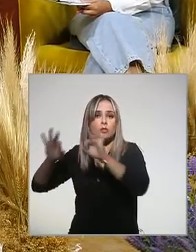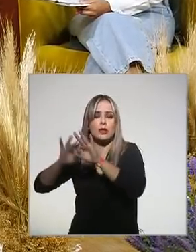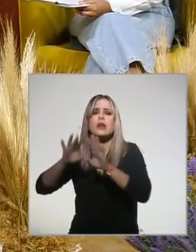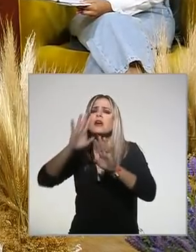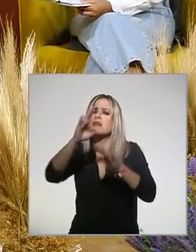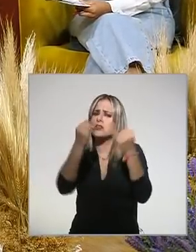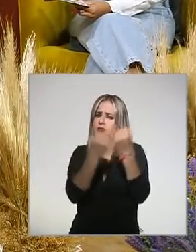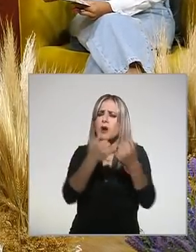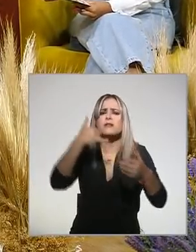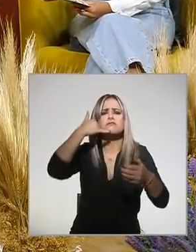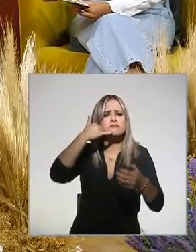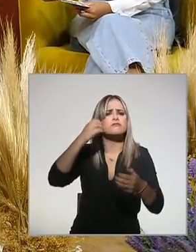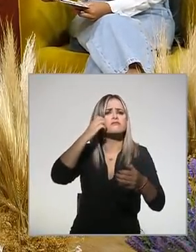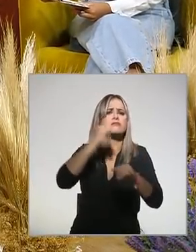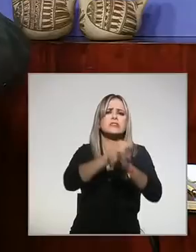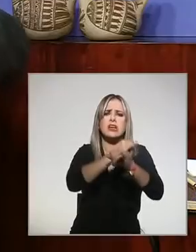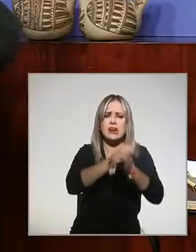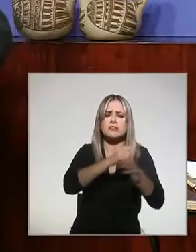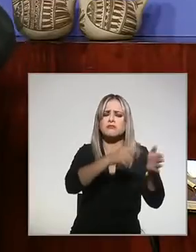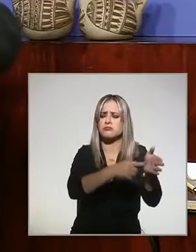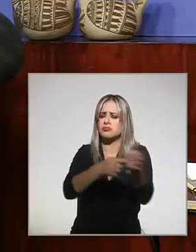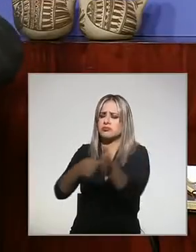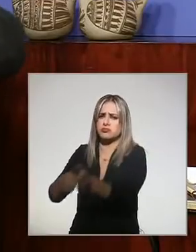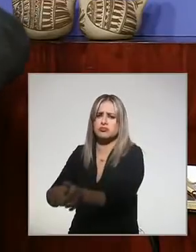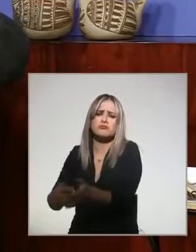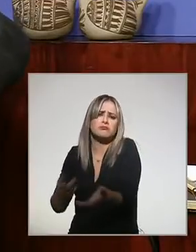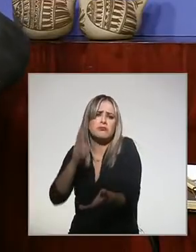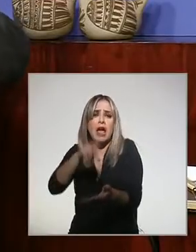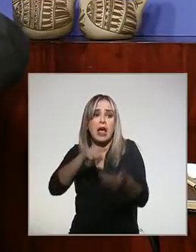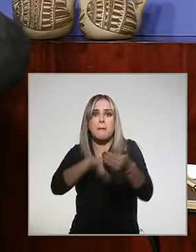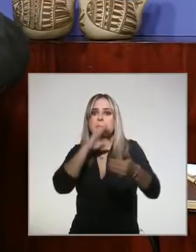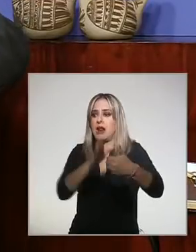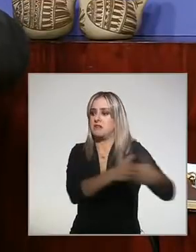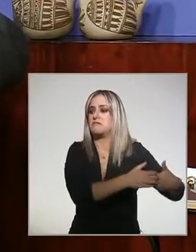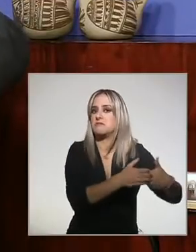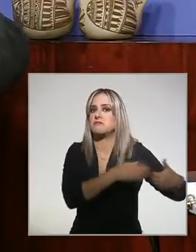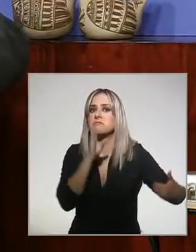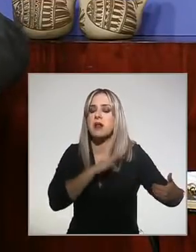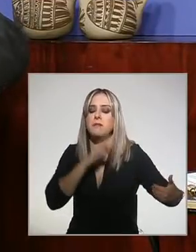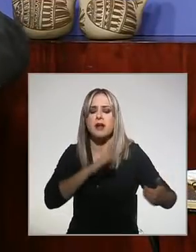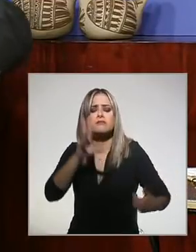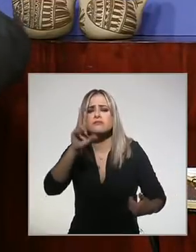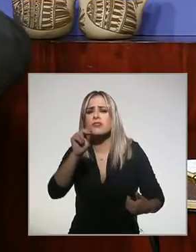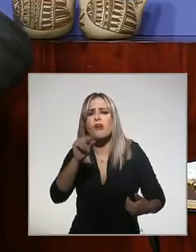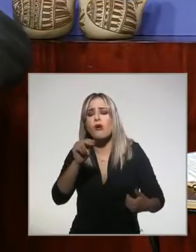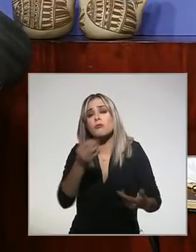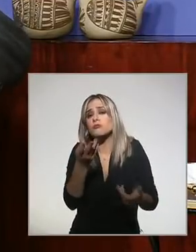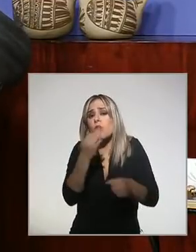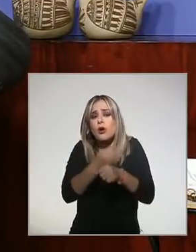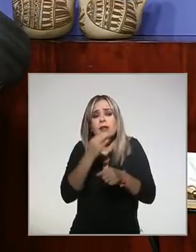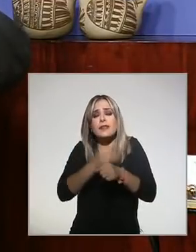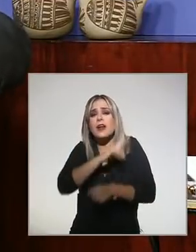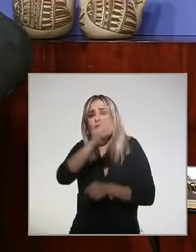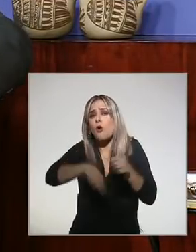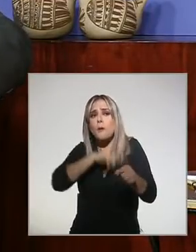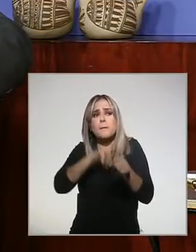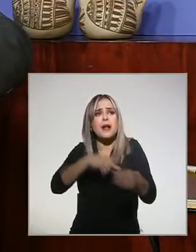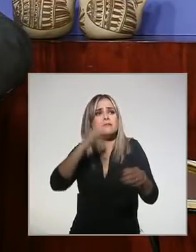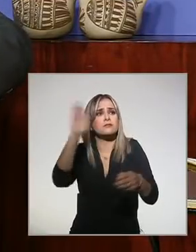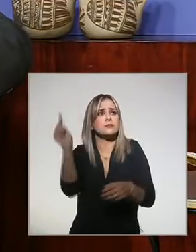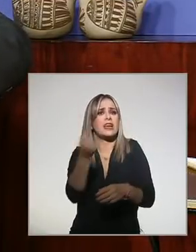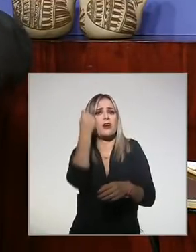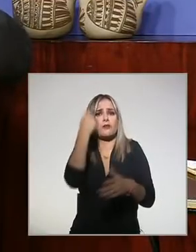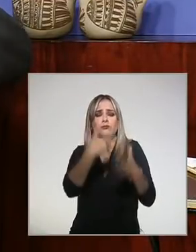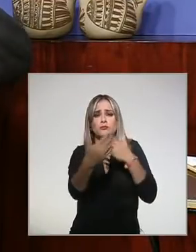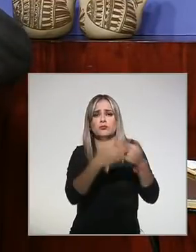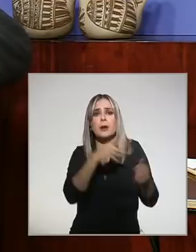los medios digitales, porque la realidad es que es esta. El presente de los hijos, de los niños, es lo digital. Pero hay una diferencia